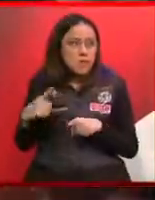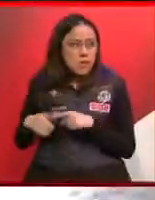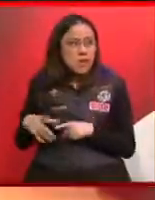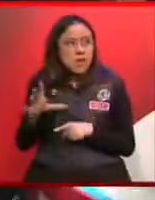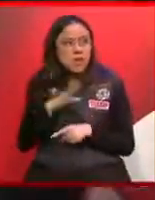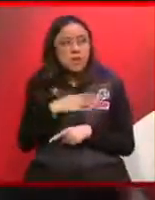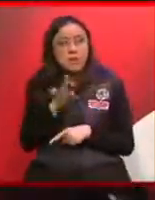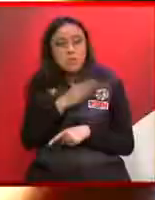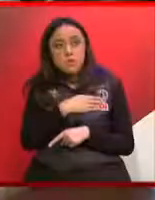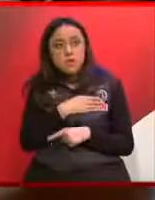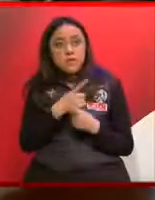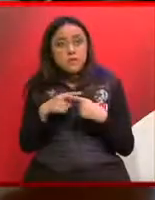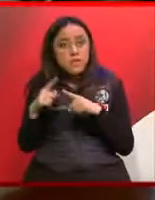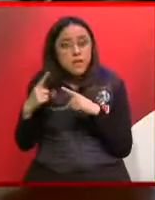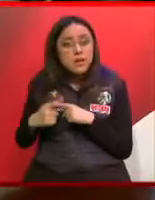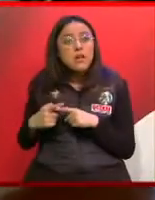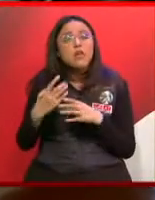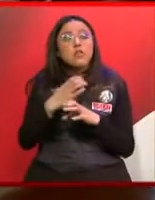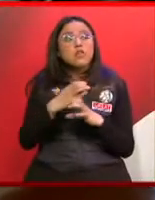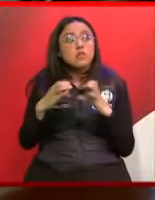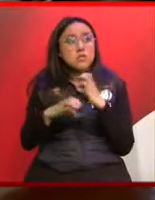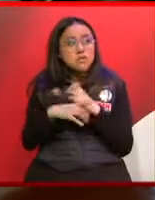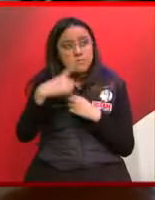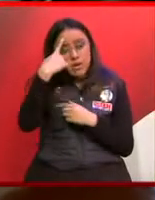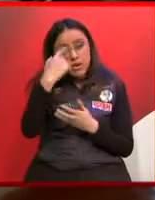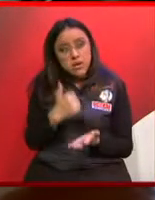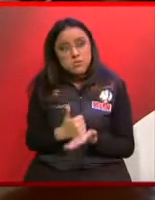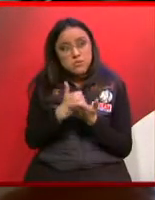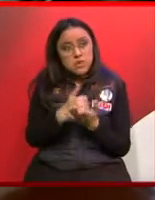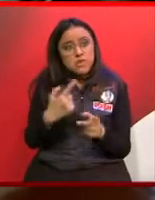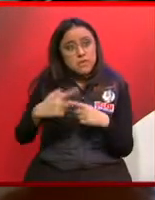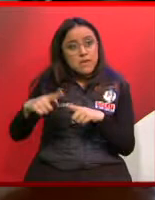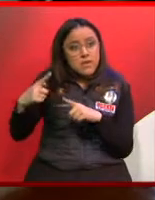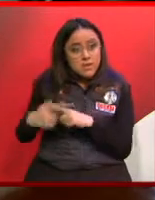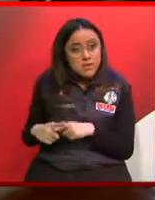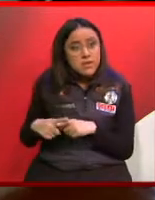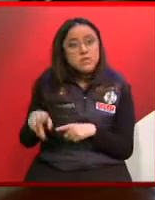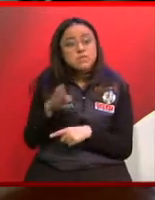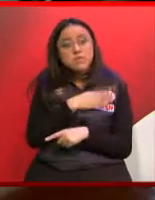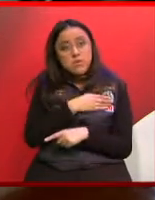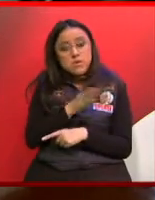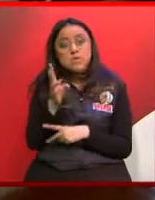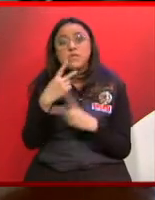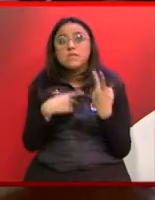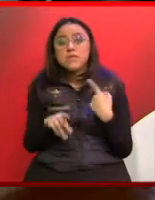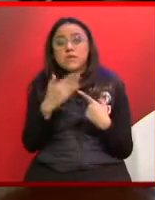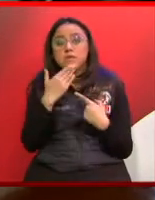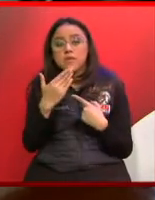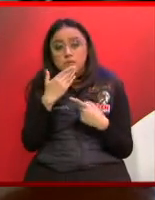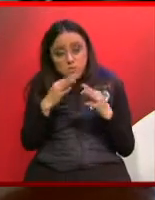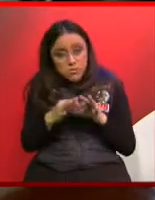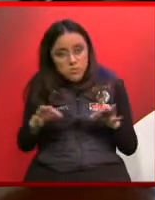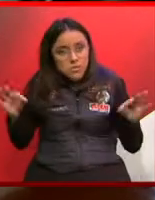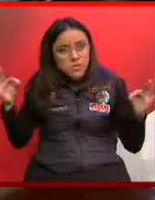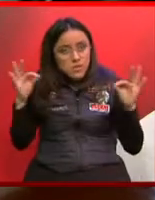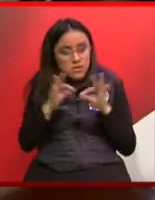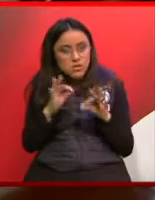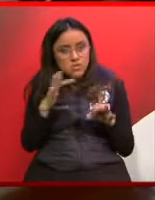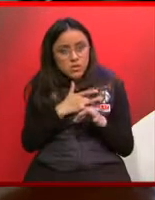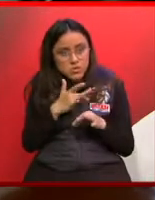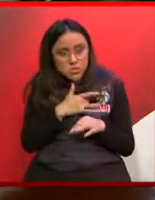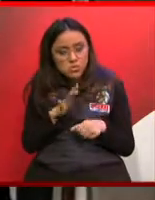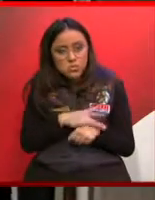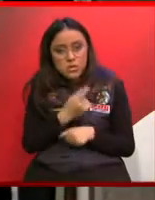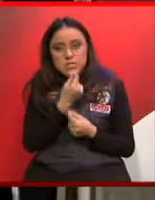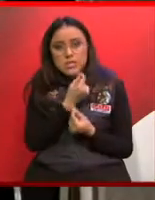estamos buscando diferentes causas para ayudar y ayudamos muchas, pero esto para mí es una que es muy seca a mi corazón porque es para